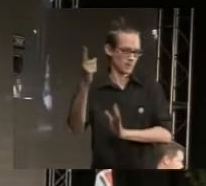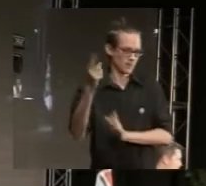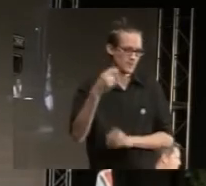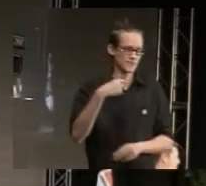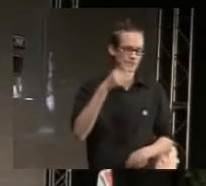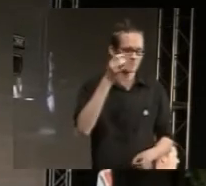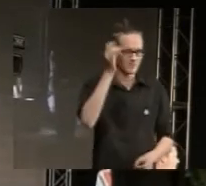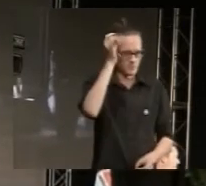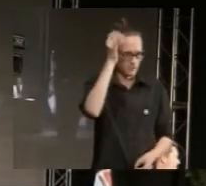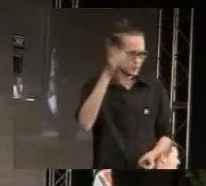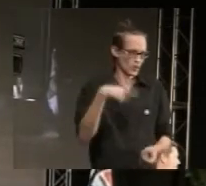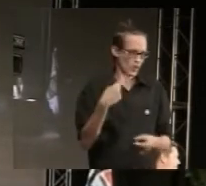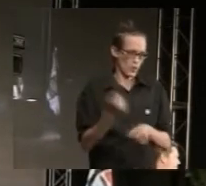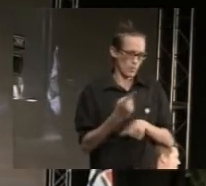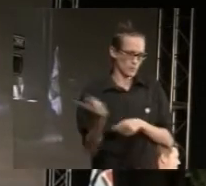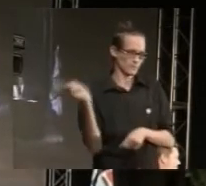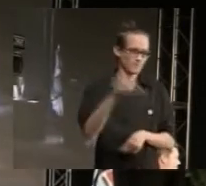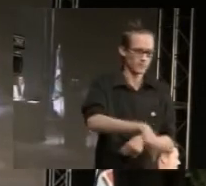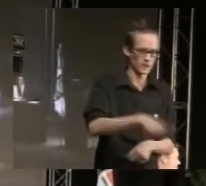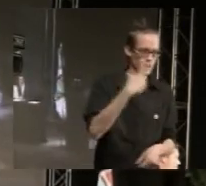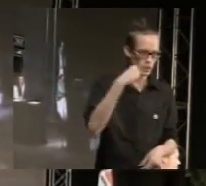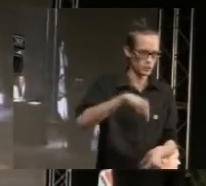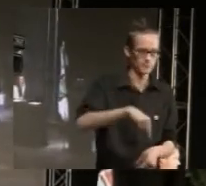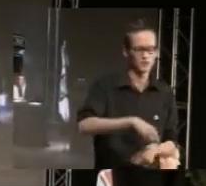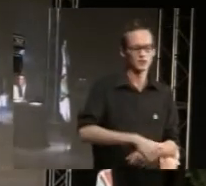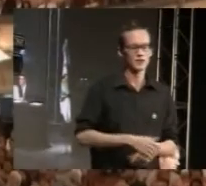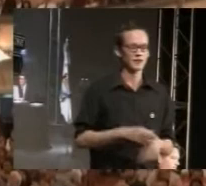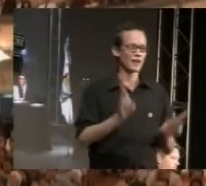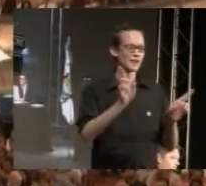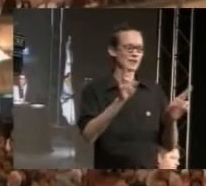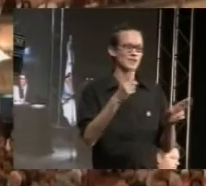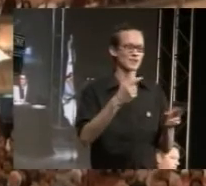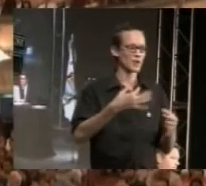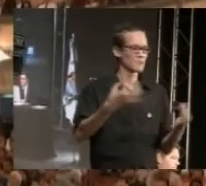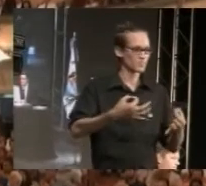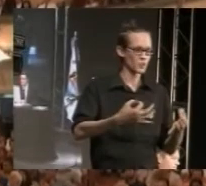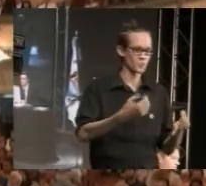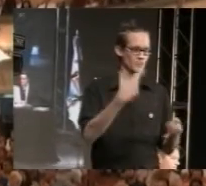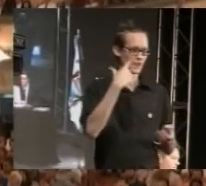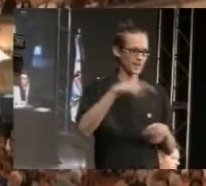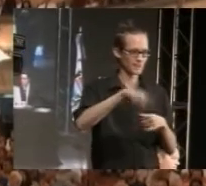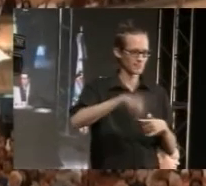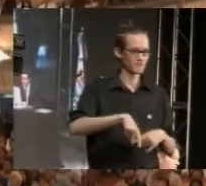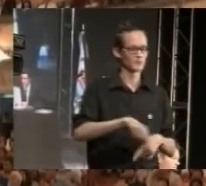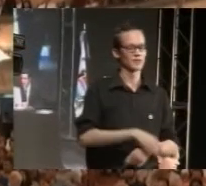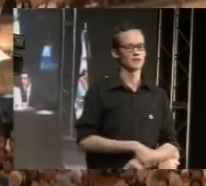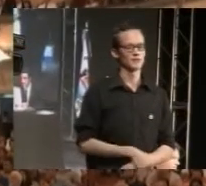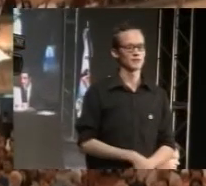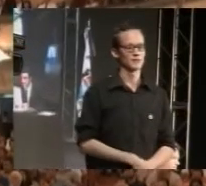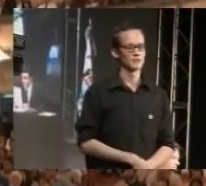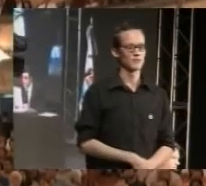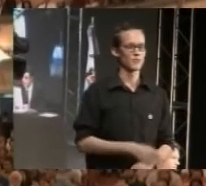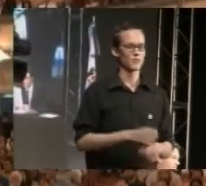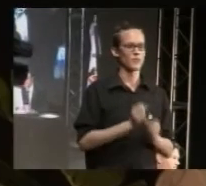poder asistir en esta oportunidad. Le deseo una jornada exitosa y sin más me despido con atenta consideración